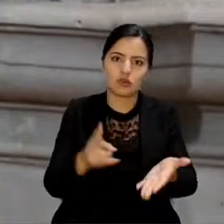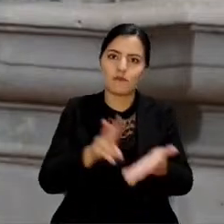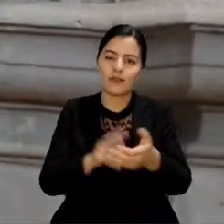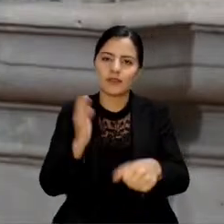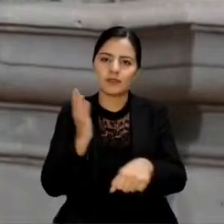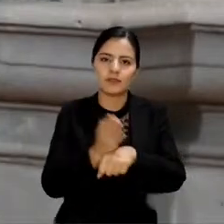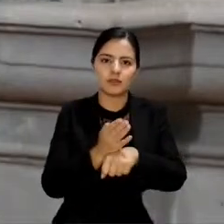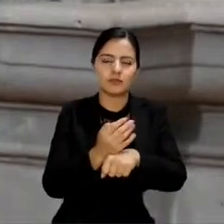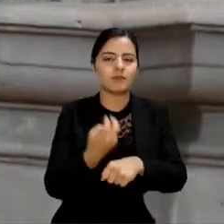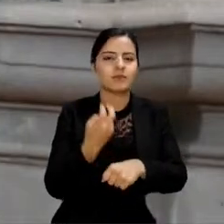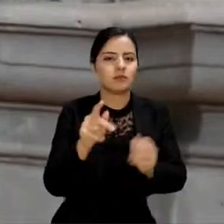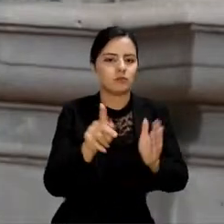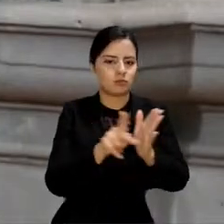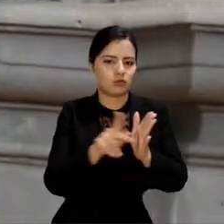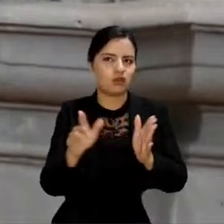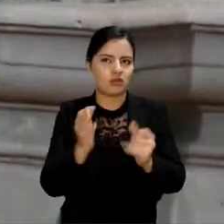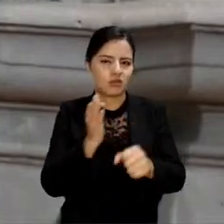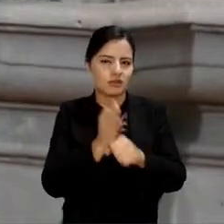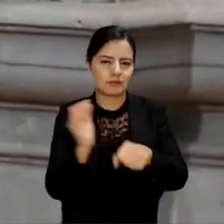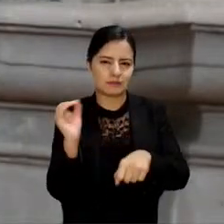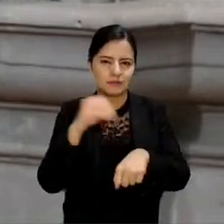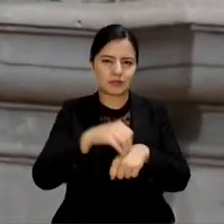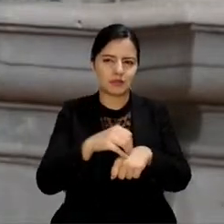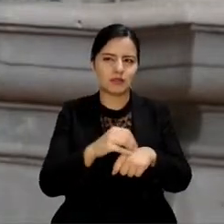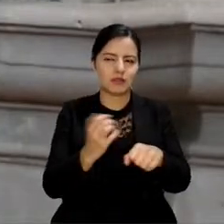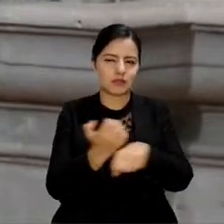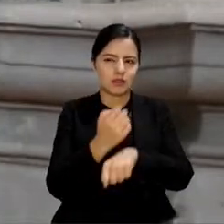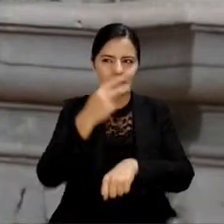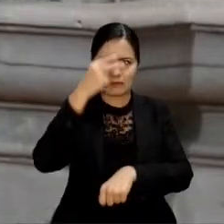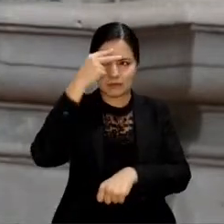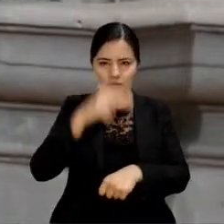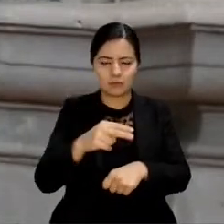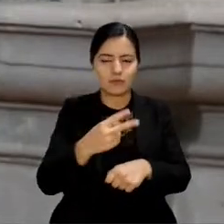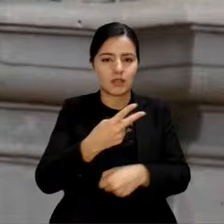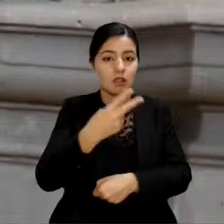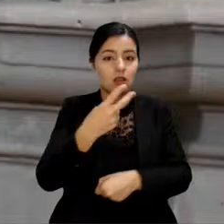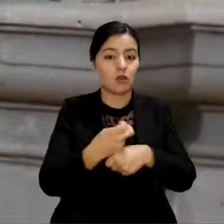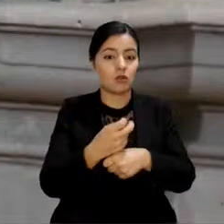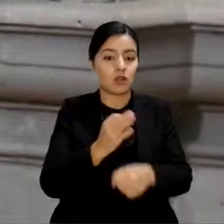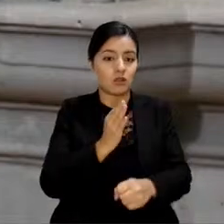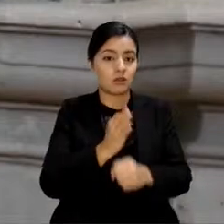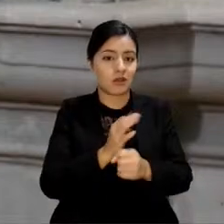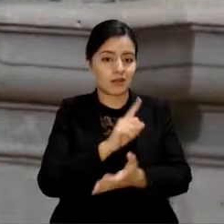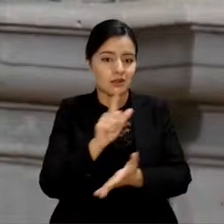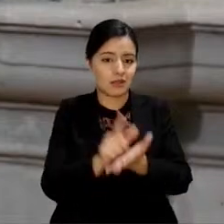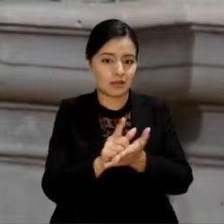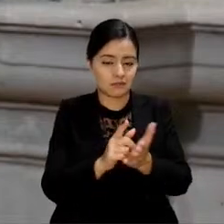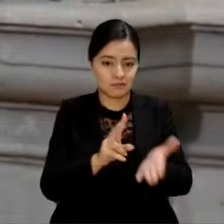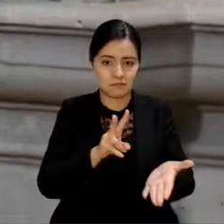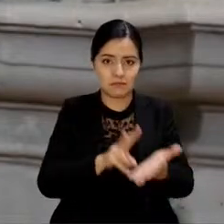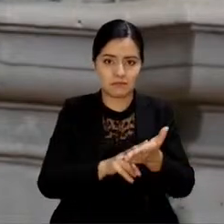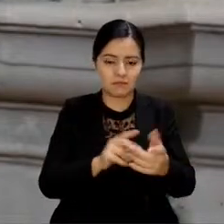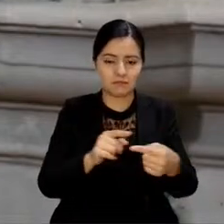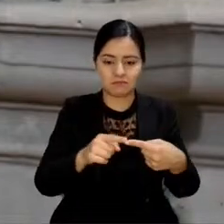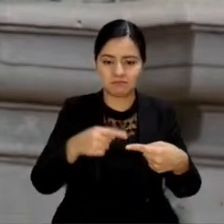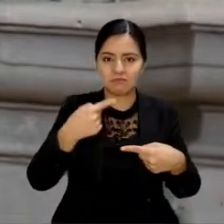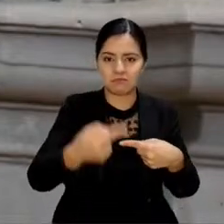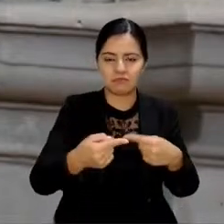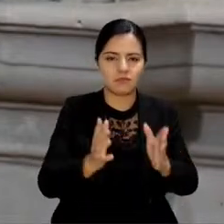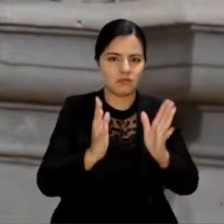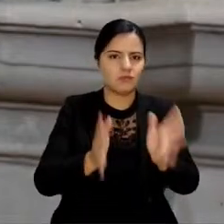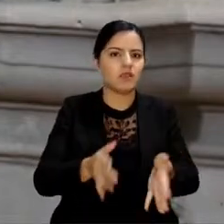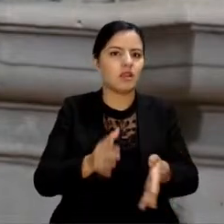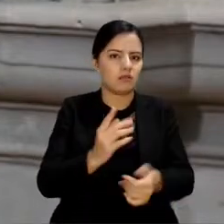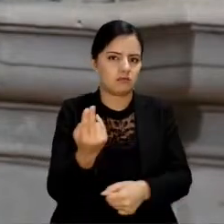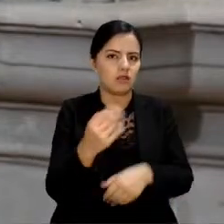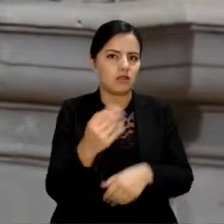decreto en el periódico oficial Gaceta de Gobierno del Estado de México. Segundo, el presente decreto entrará en vigor el día siguiente de su publicación